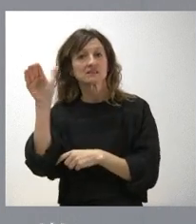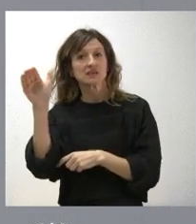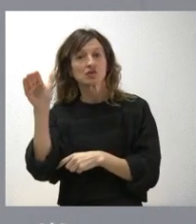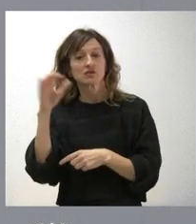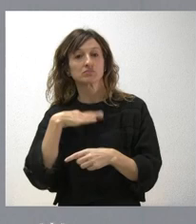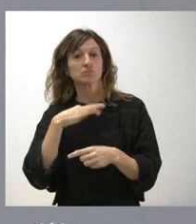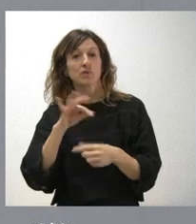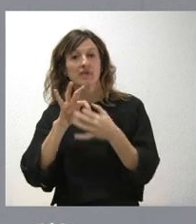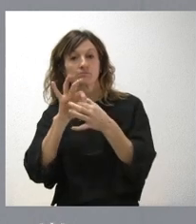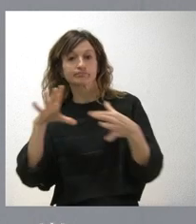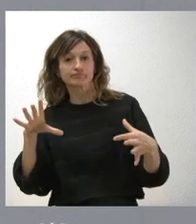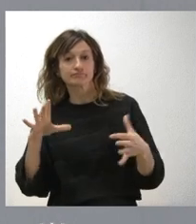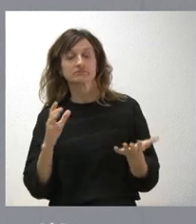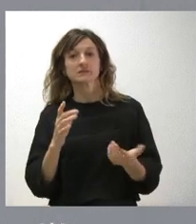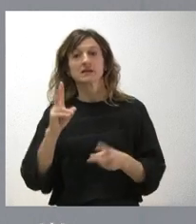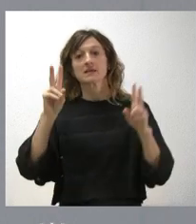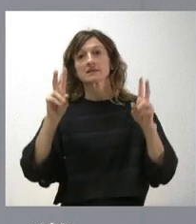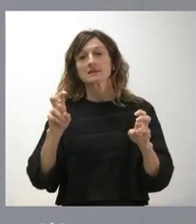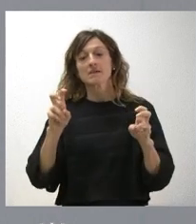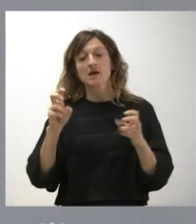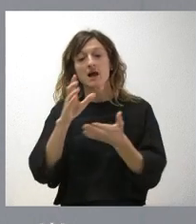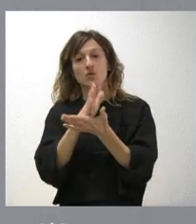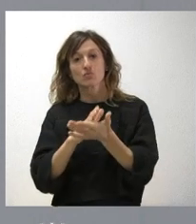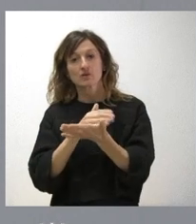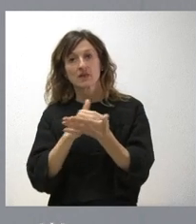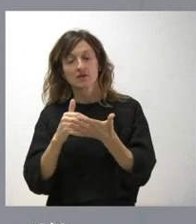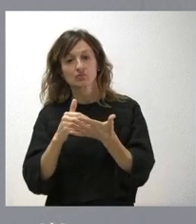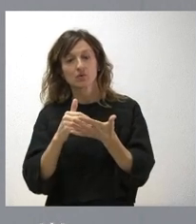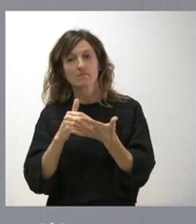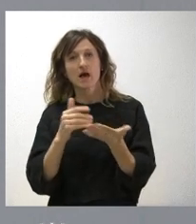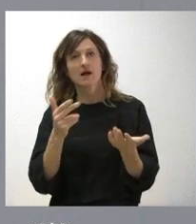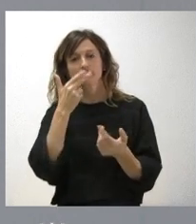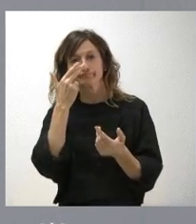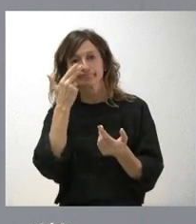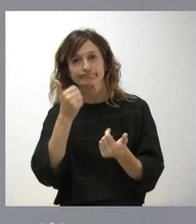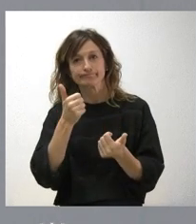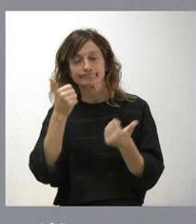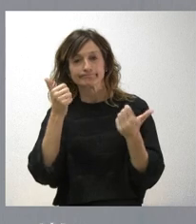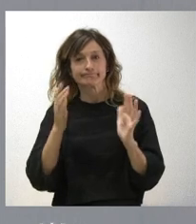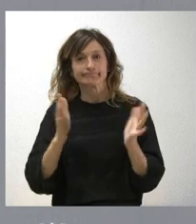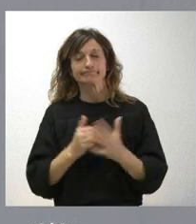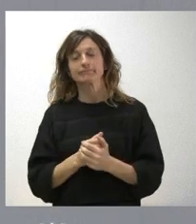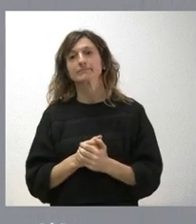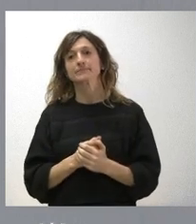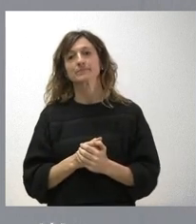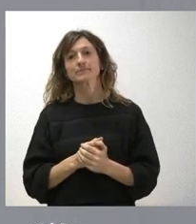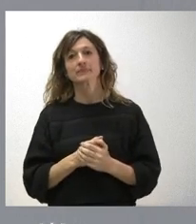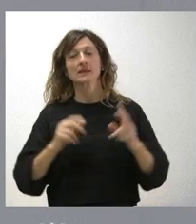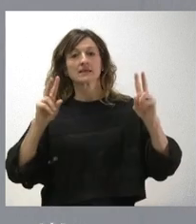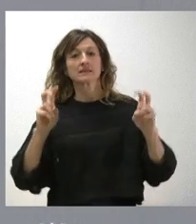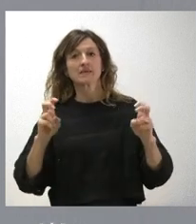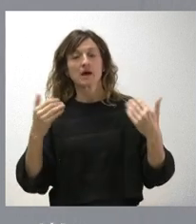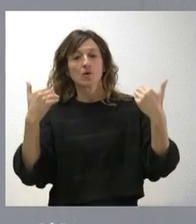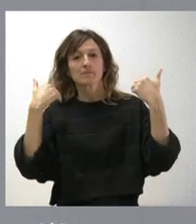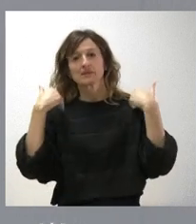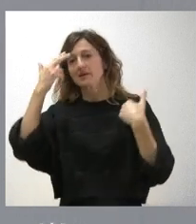sean relativas a lo que como comunidad Autónoma tengamos más eh interés en llevar a cabo respetando sus competencias